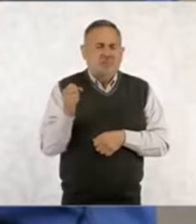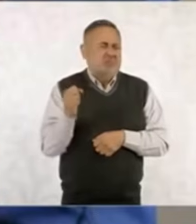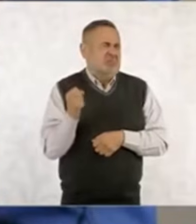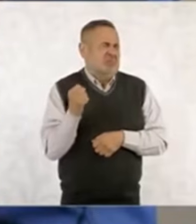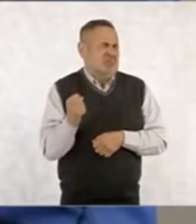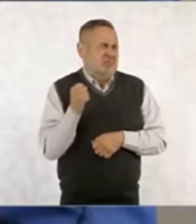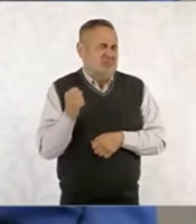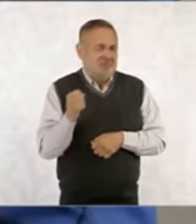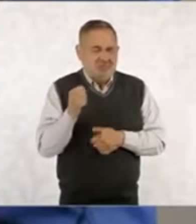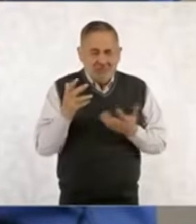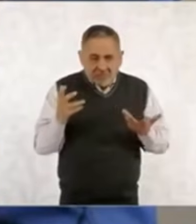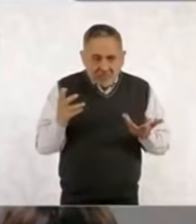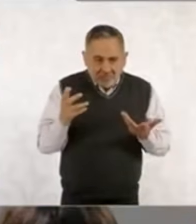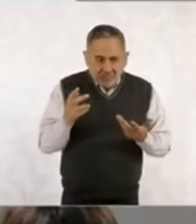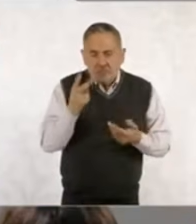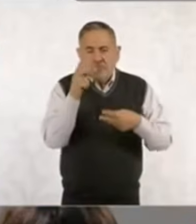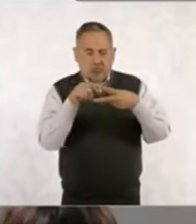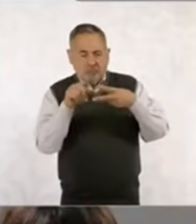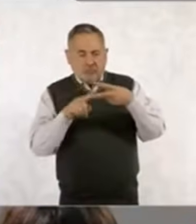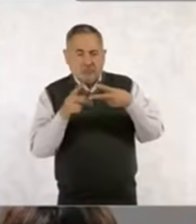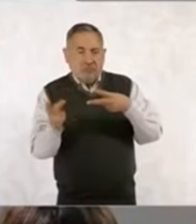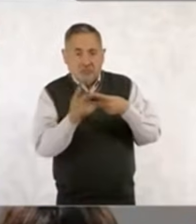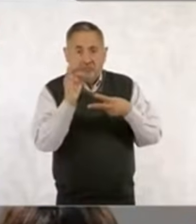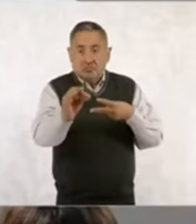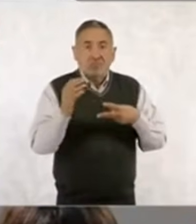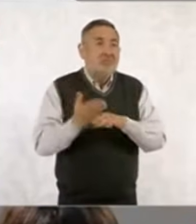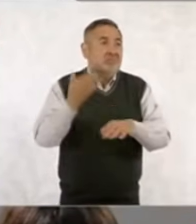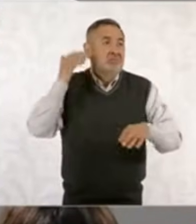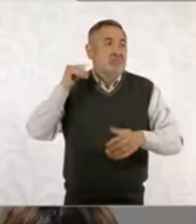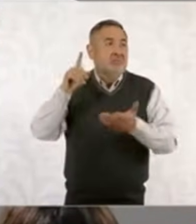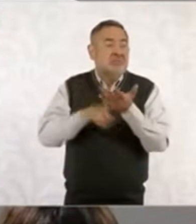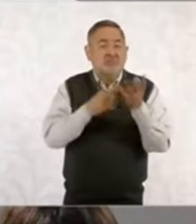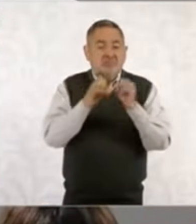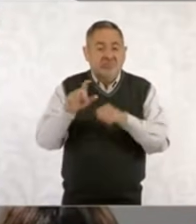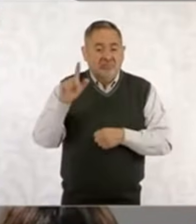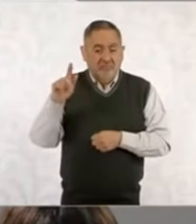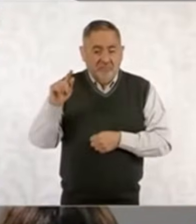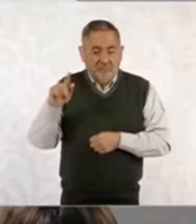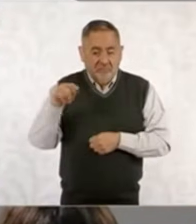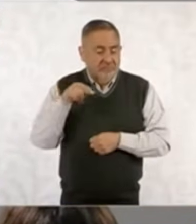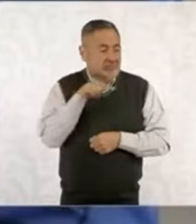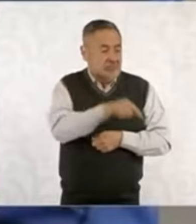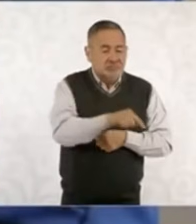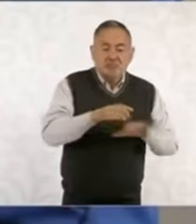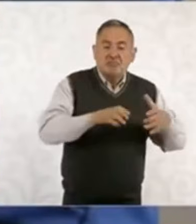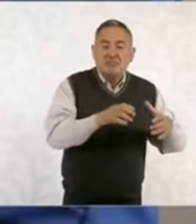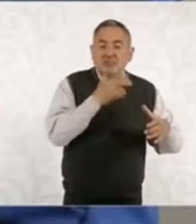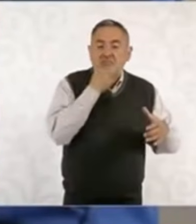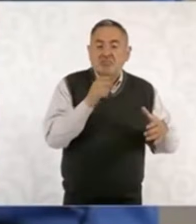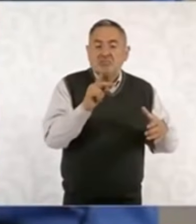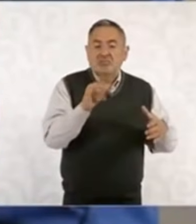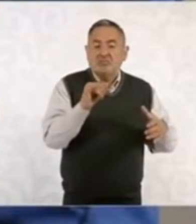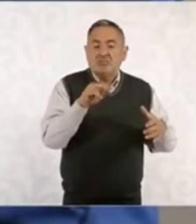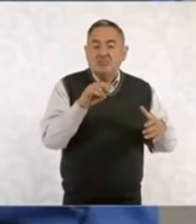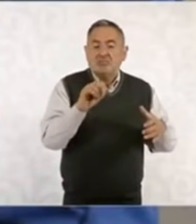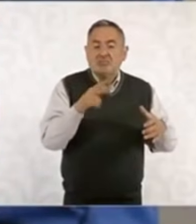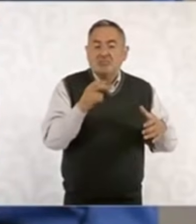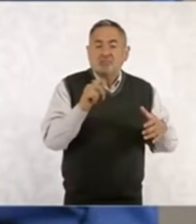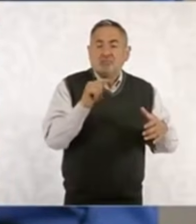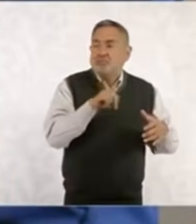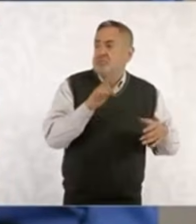puntos concretos. Precisamente en Chile, en los 70s, el golpe de Estado de Augusto Pinochet